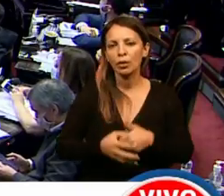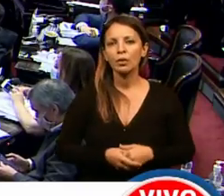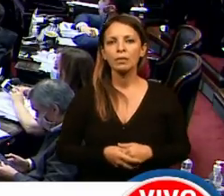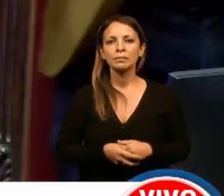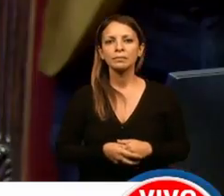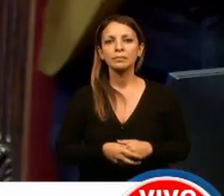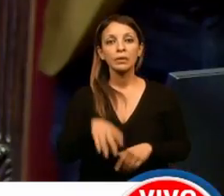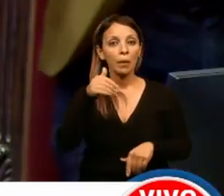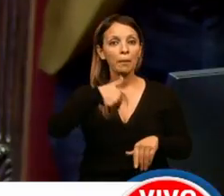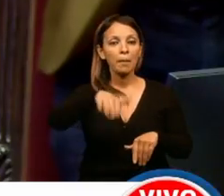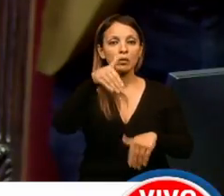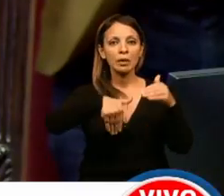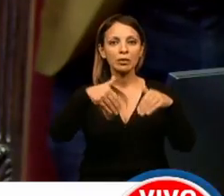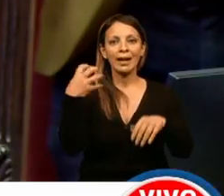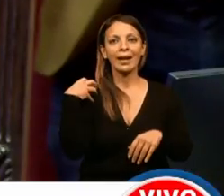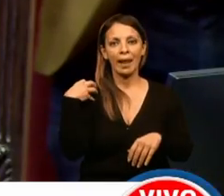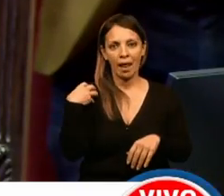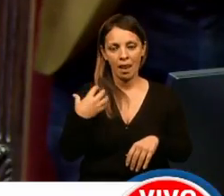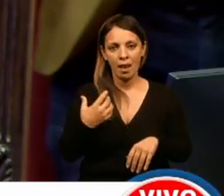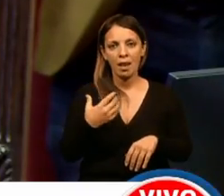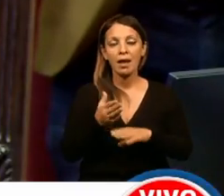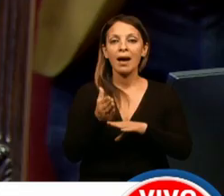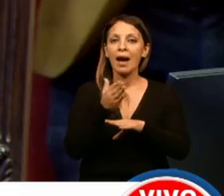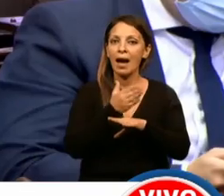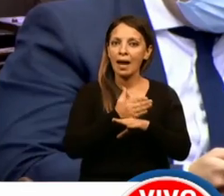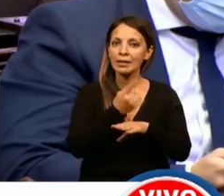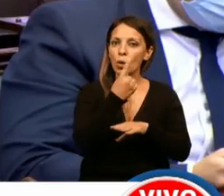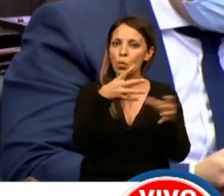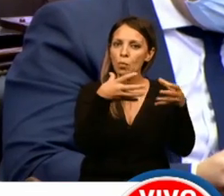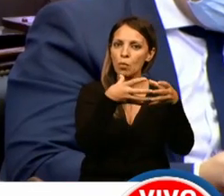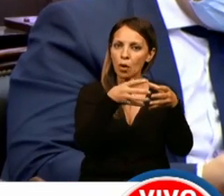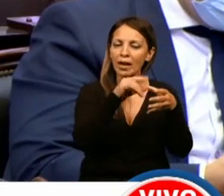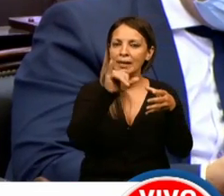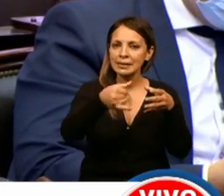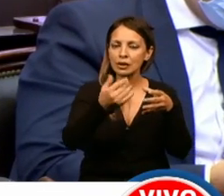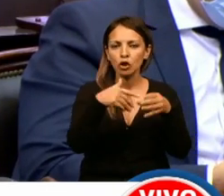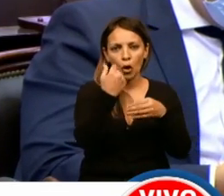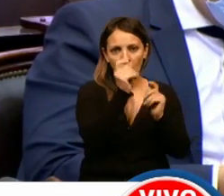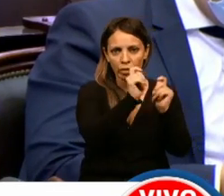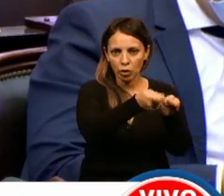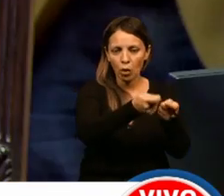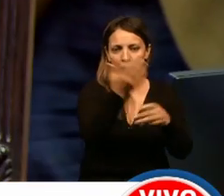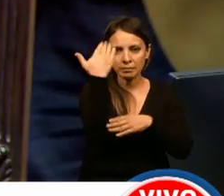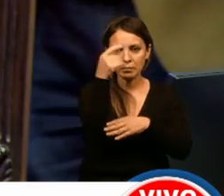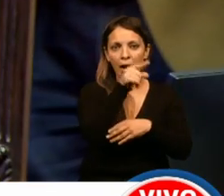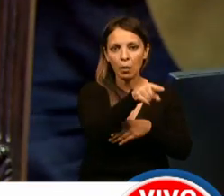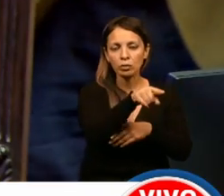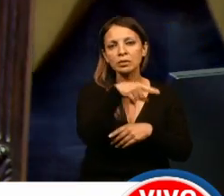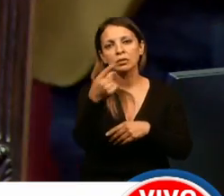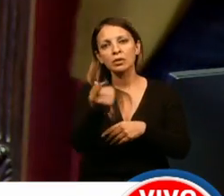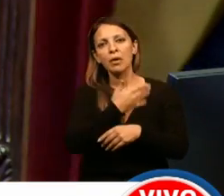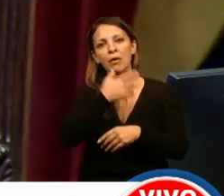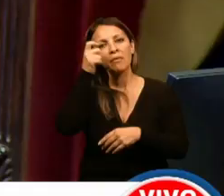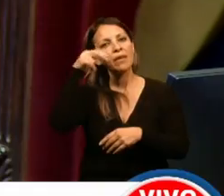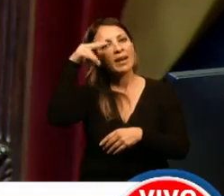vamos a votar en general y antes de votar en un solo bloque en particular yo le voy a la palabra a usted y al diputado fernández